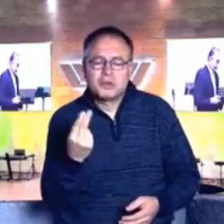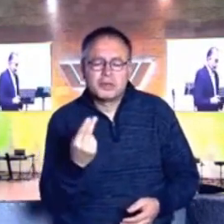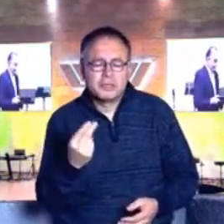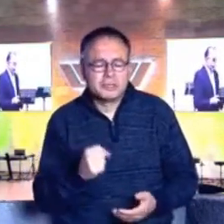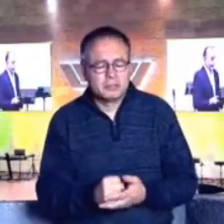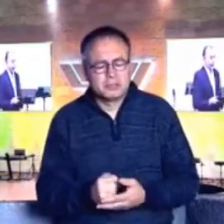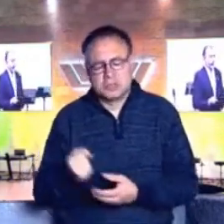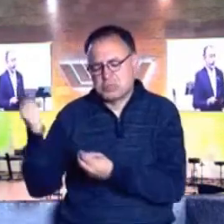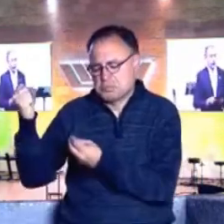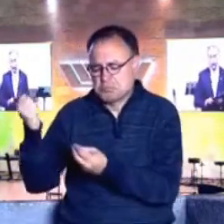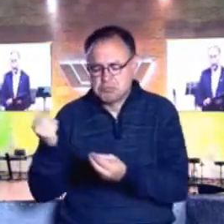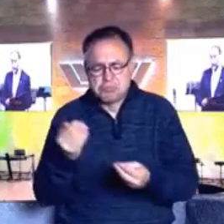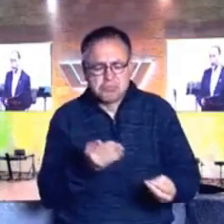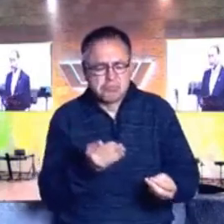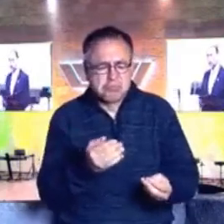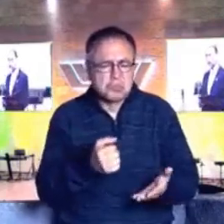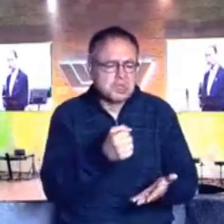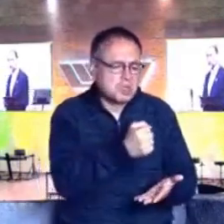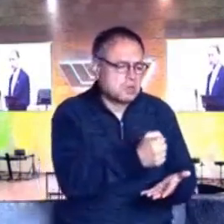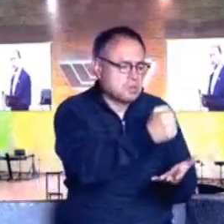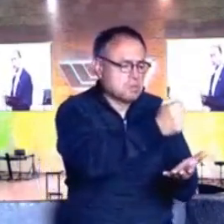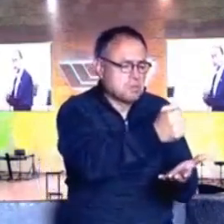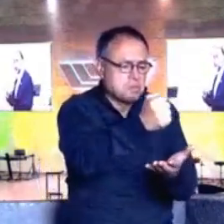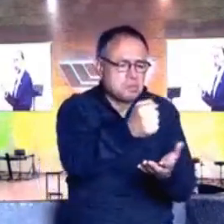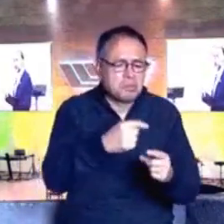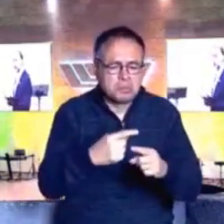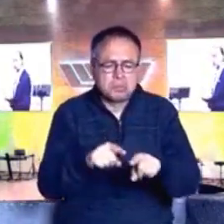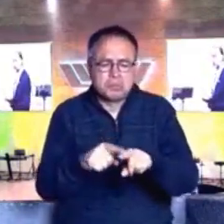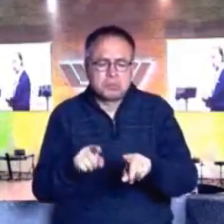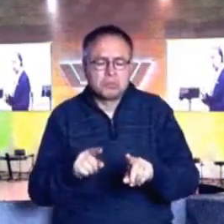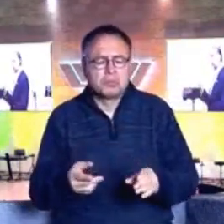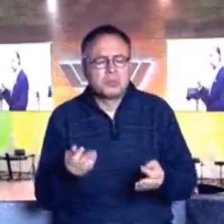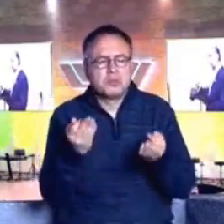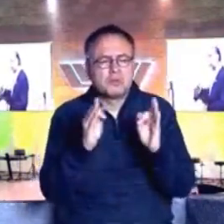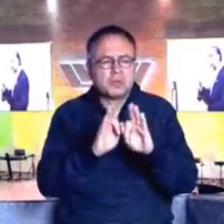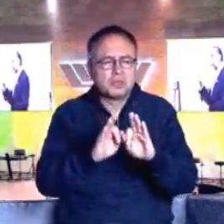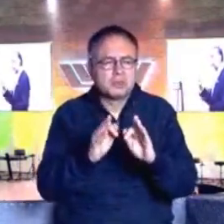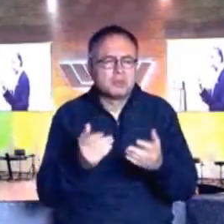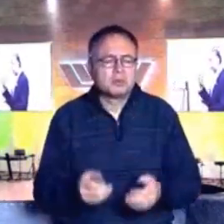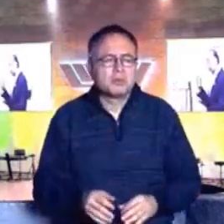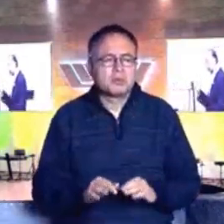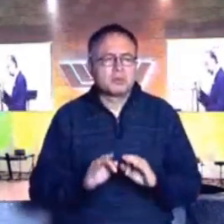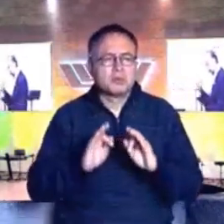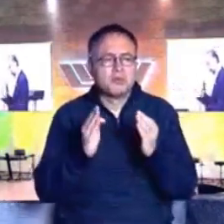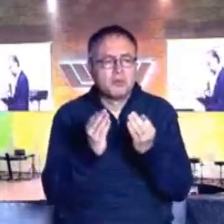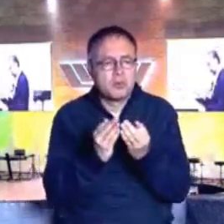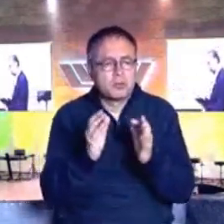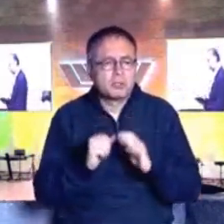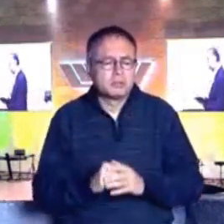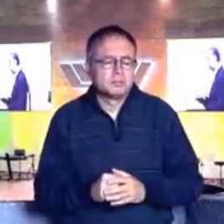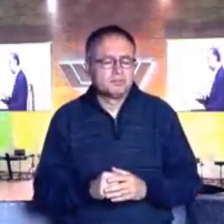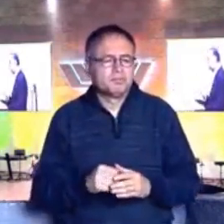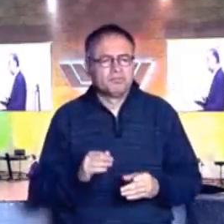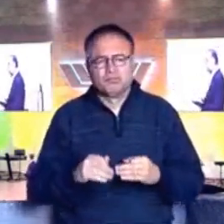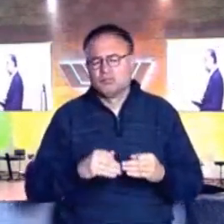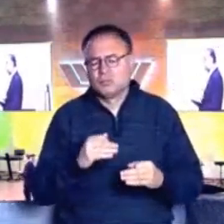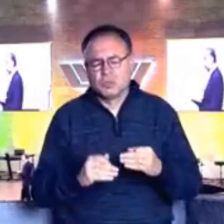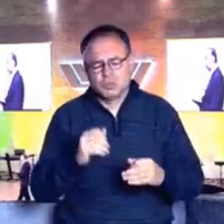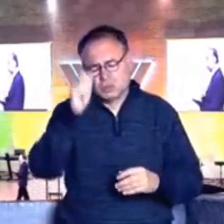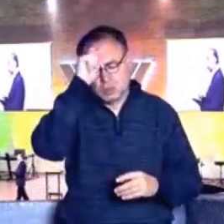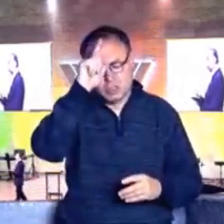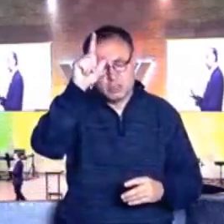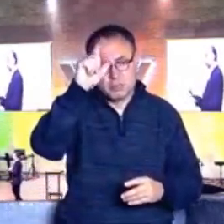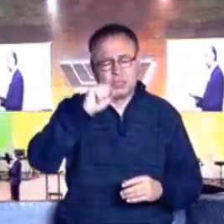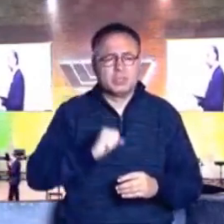proveer ahora la buena noticia Dios provee todas nuestras necesidades espirituales anímicas físicas y materiales por ejemplo en